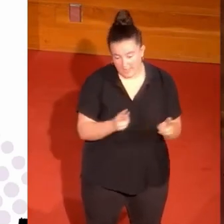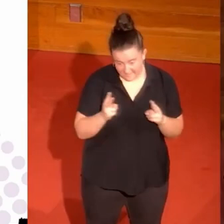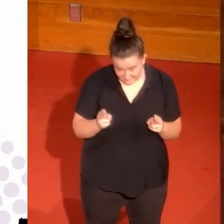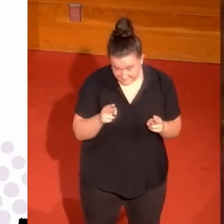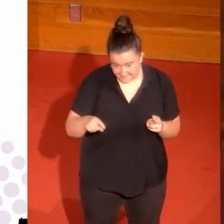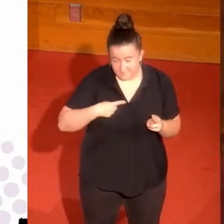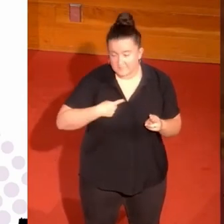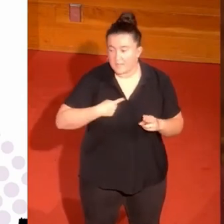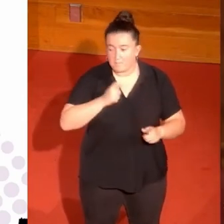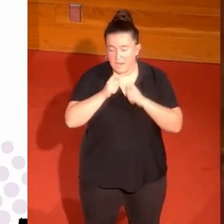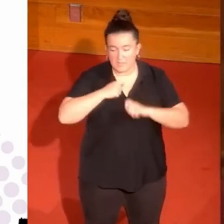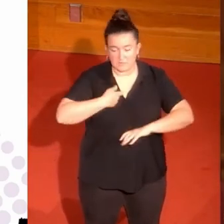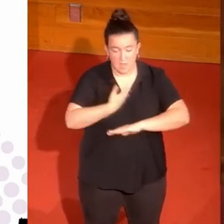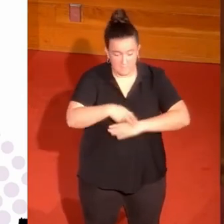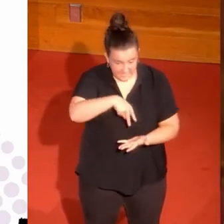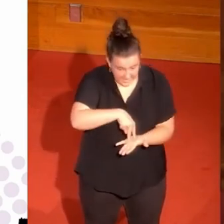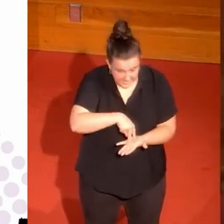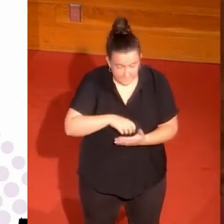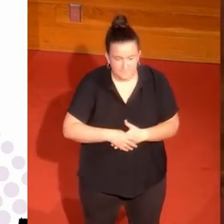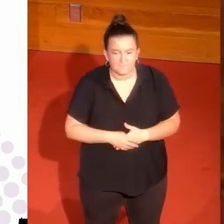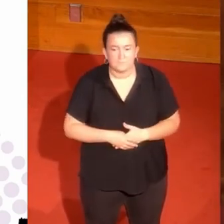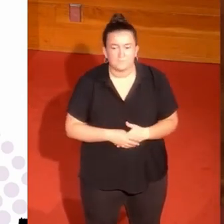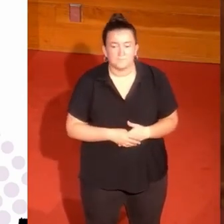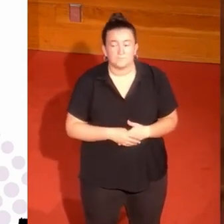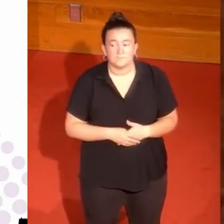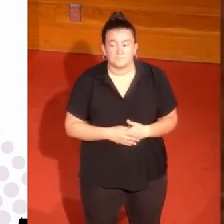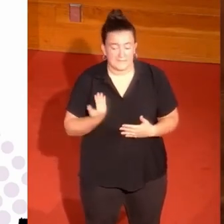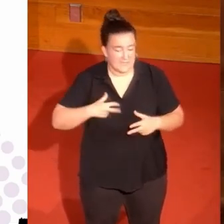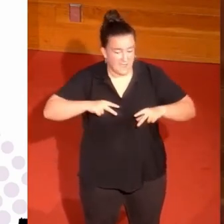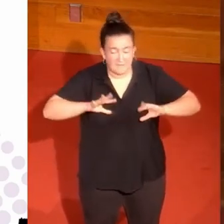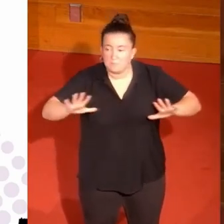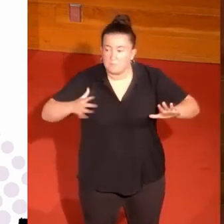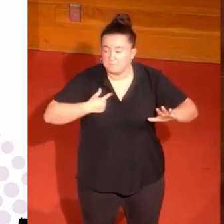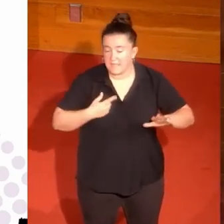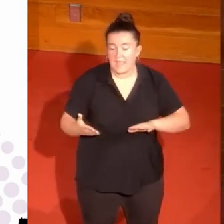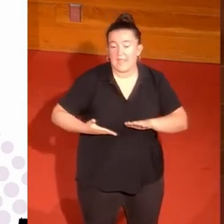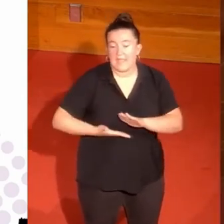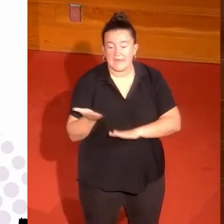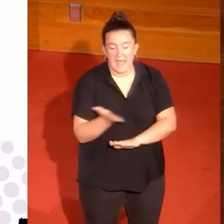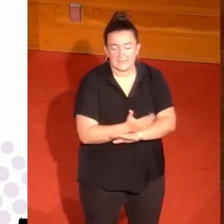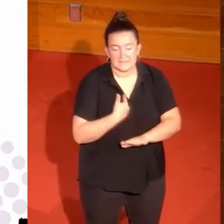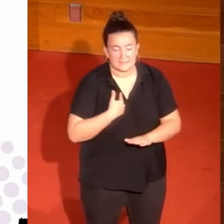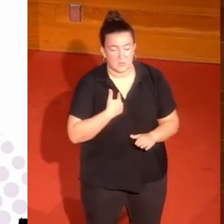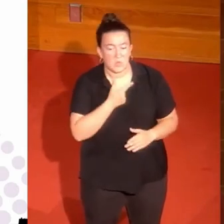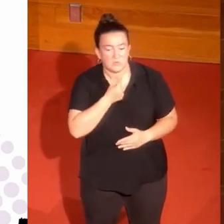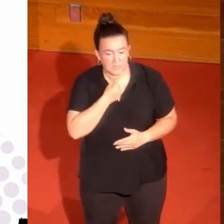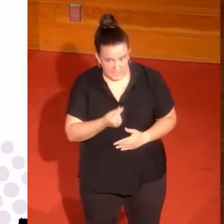edizio joano leen gatuko lza antolak altik buen leen